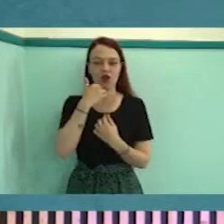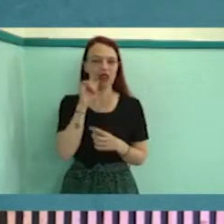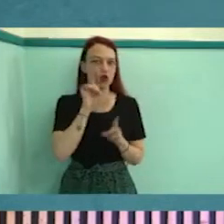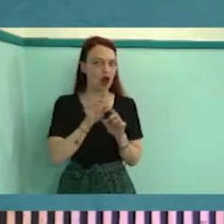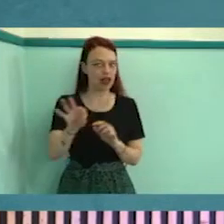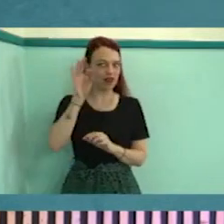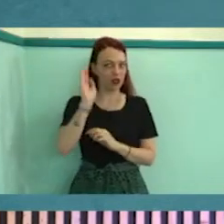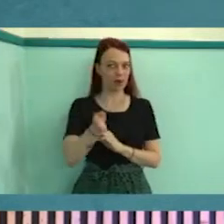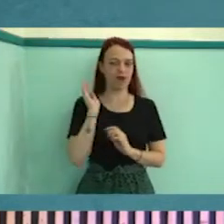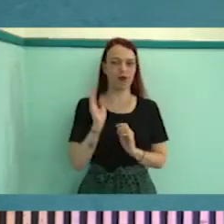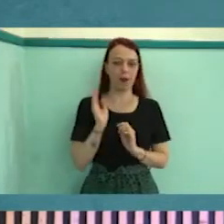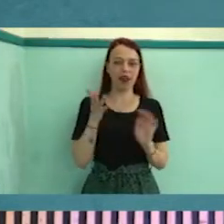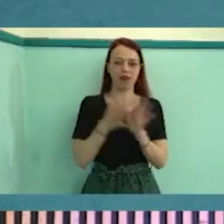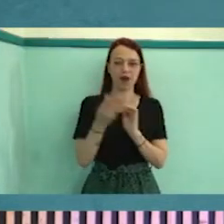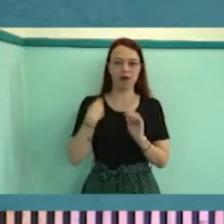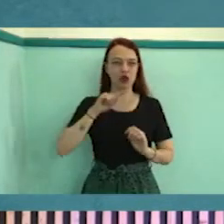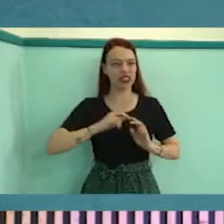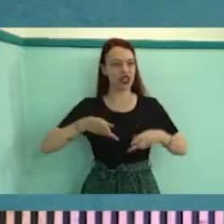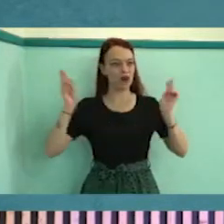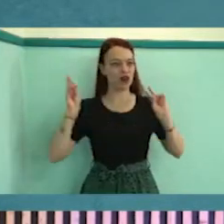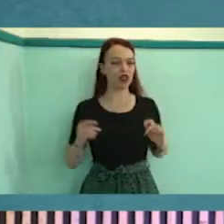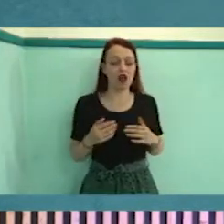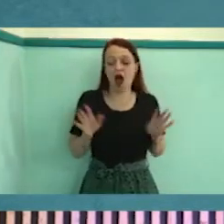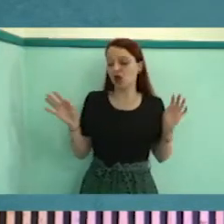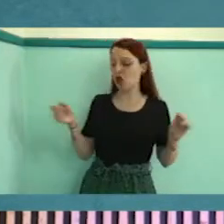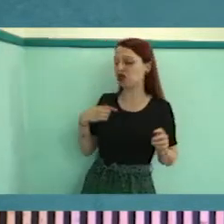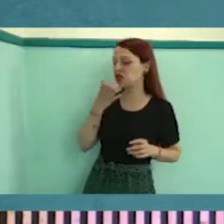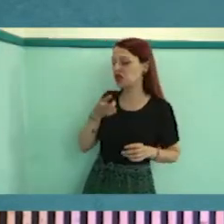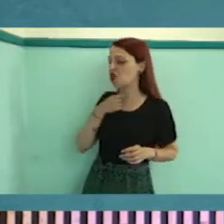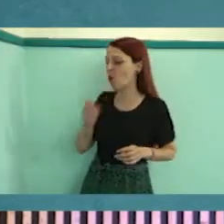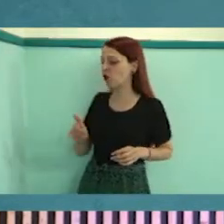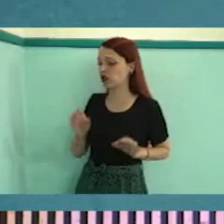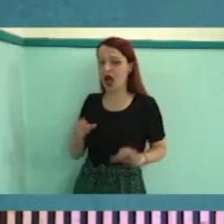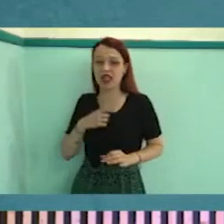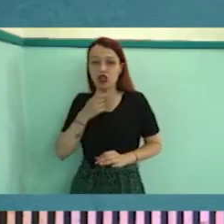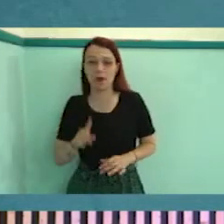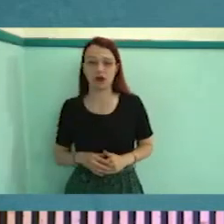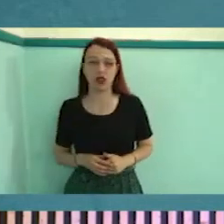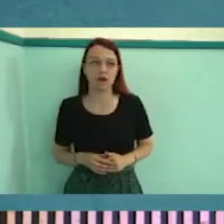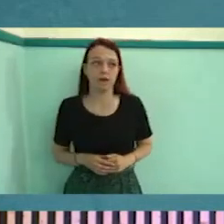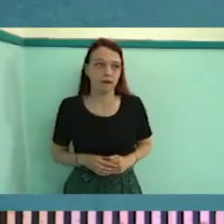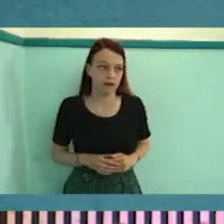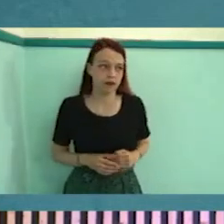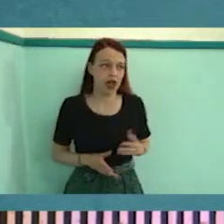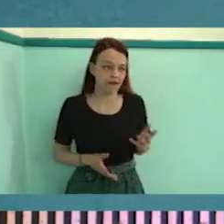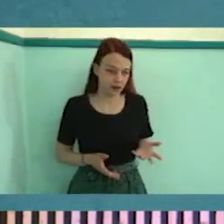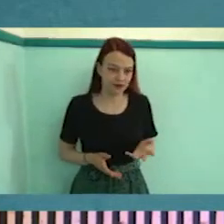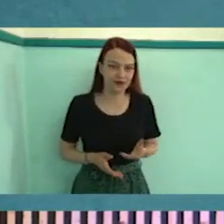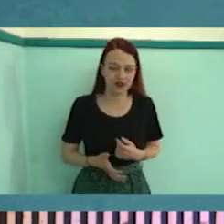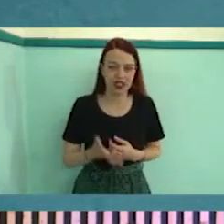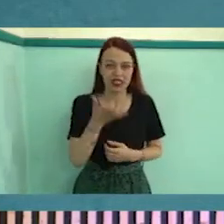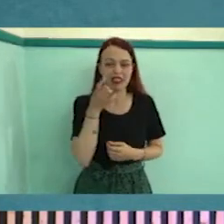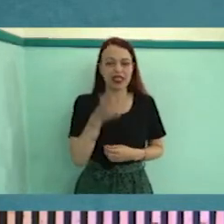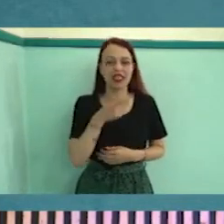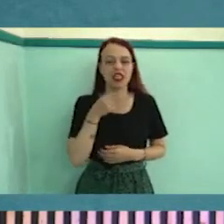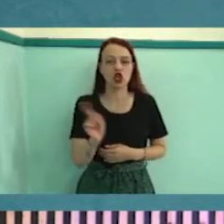mí esta falsa sensación de libertad que tenemos con No porque si a mí esto no me gusta no me gusta bueno es bonito también darnos cuenta de que lo que no nos gusta y lo que nos